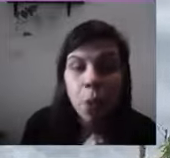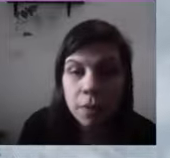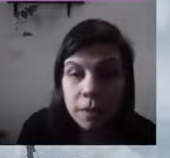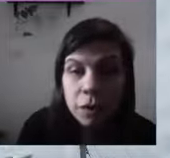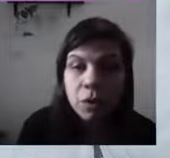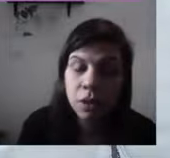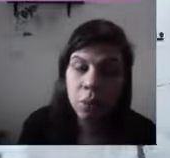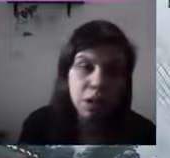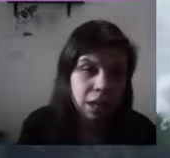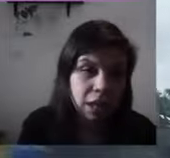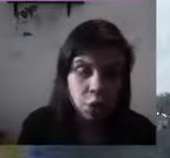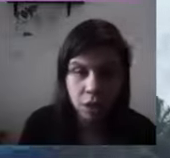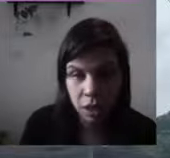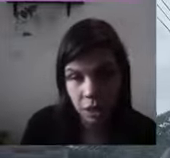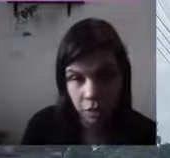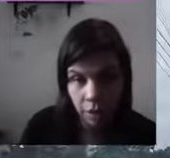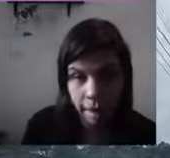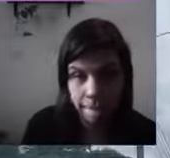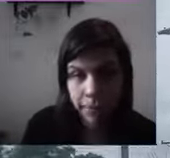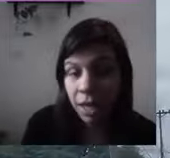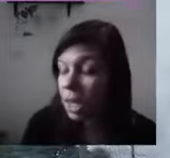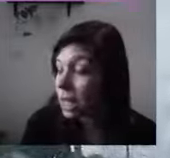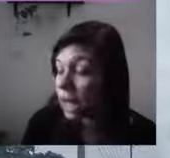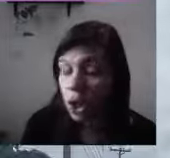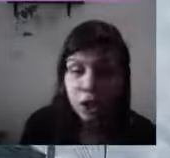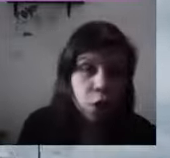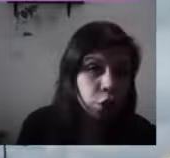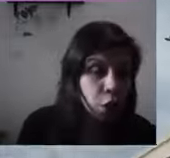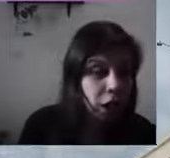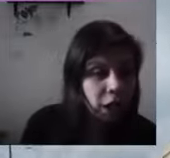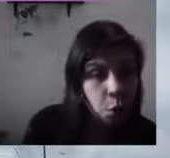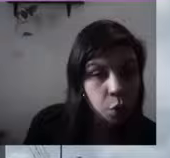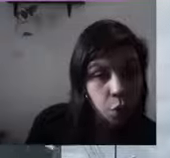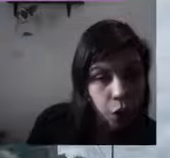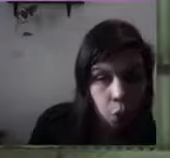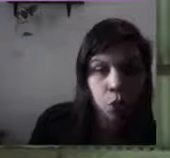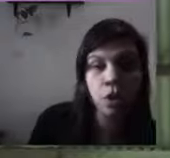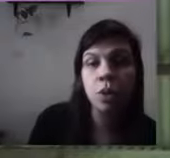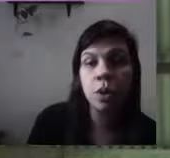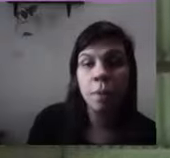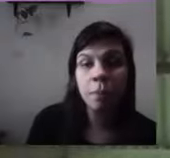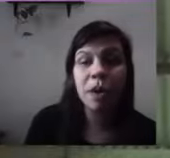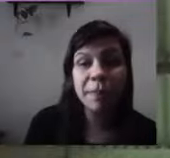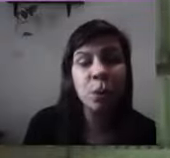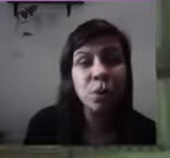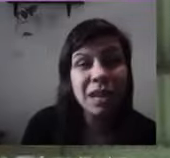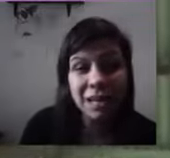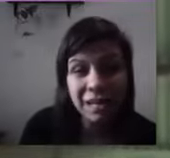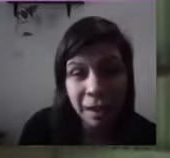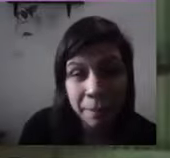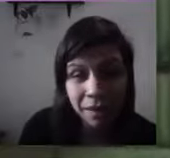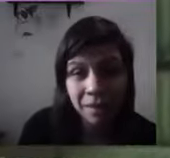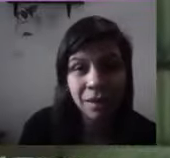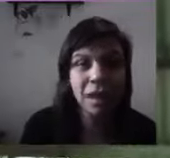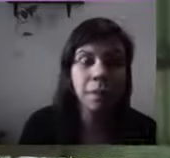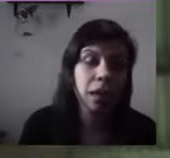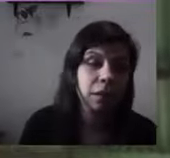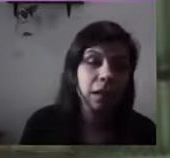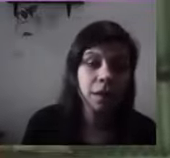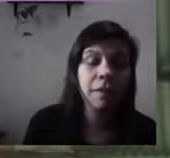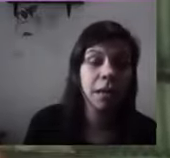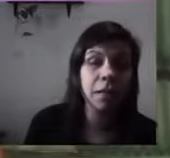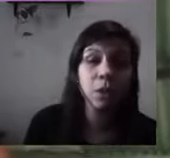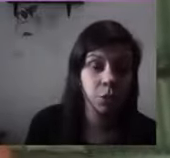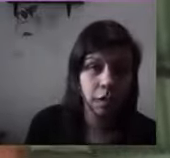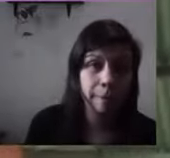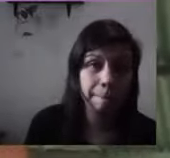cual está prohibido según el derecho internacional. Si no se controla el discurso de odio, puede perjudicarse la paz y el